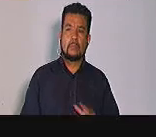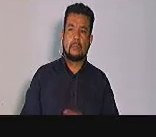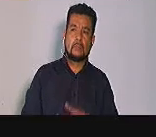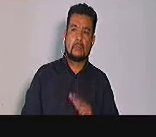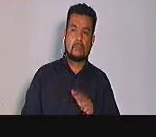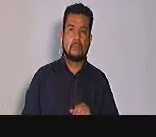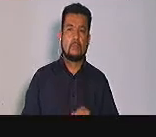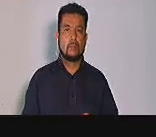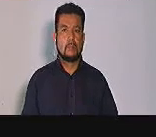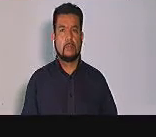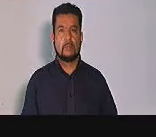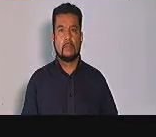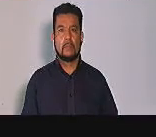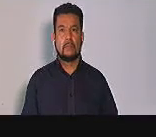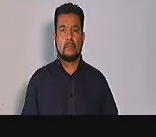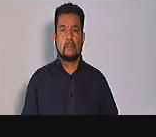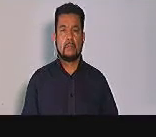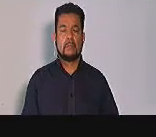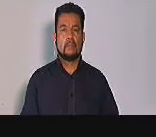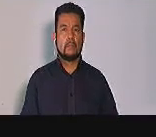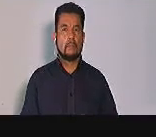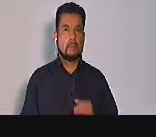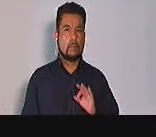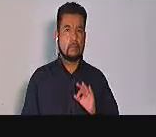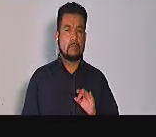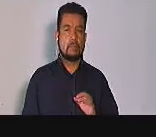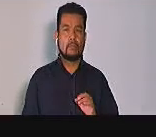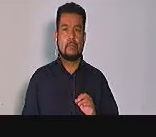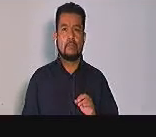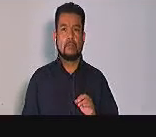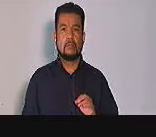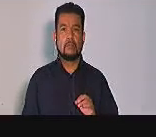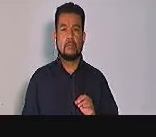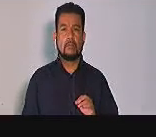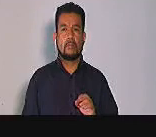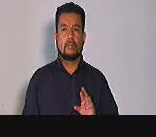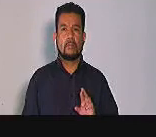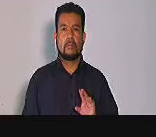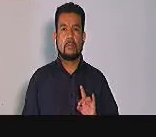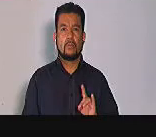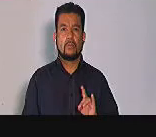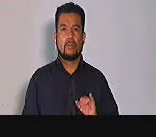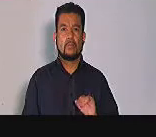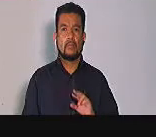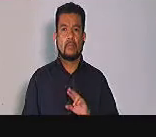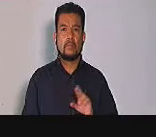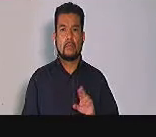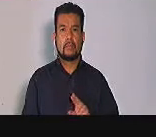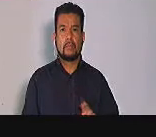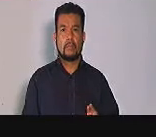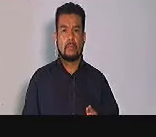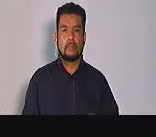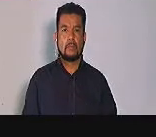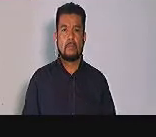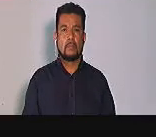Aprobado. Concejal Rosas vota sí, copiado. Ruiz Marta Cecilia.